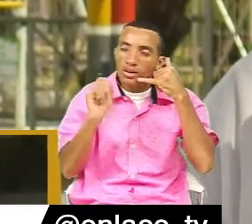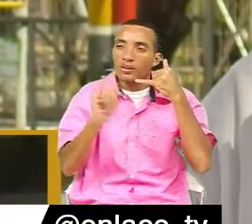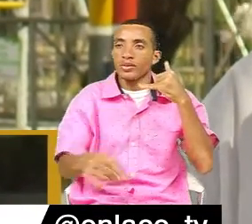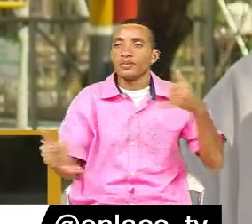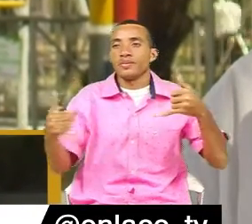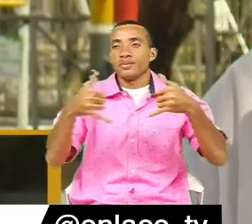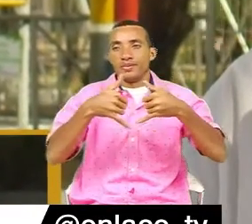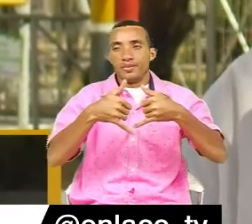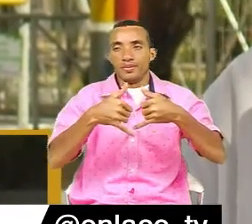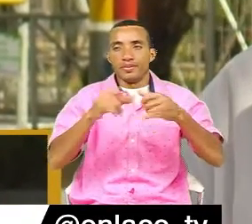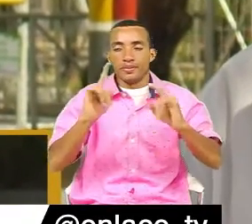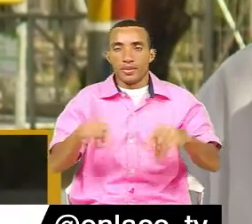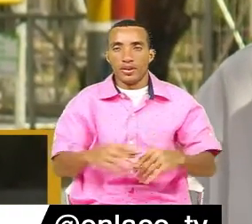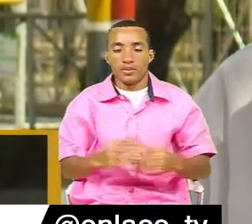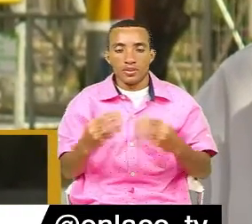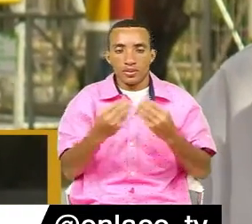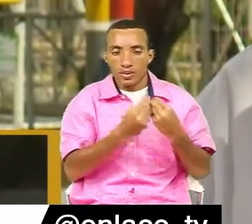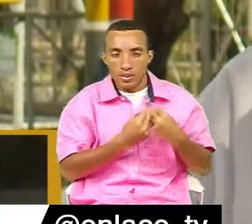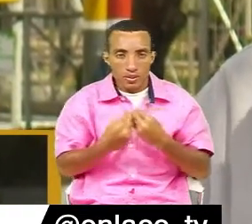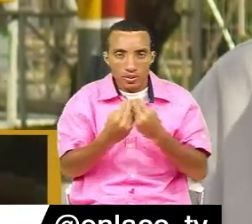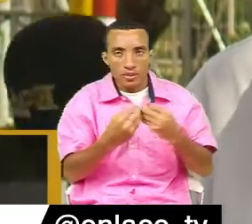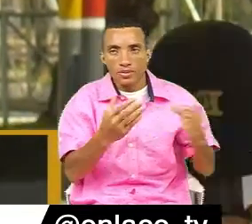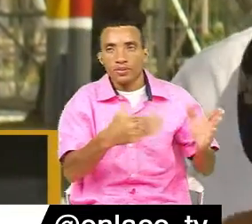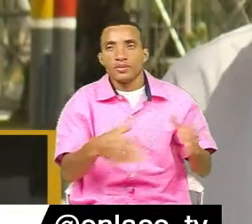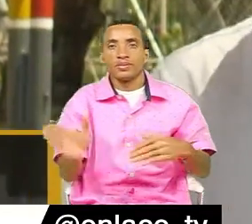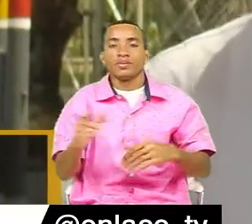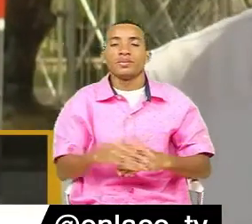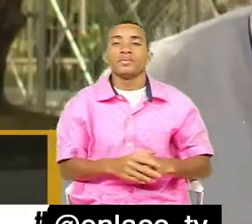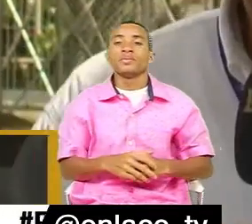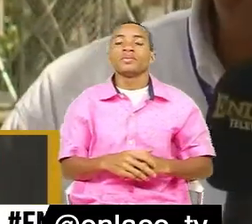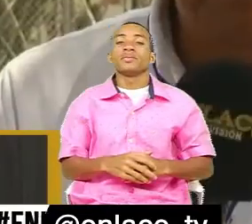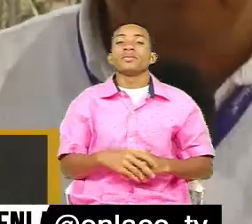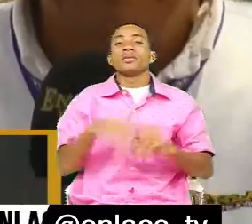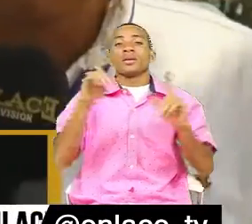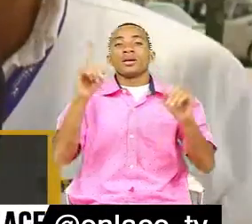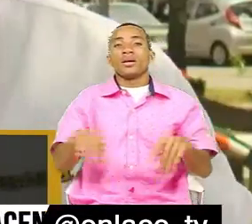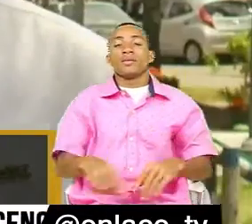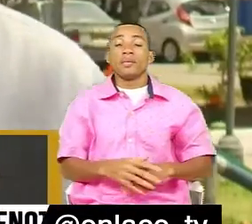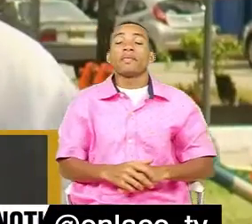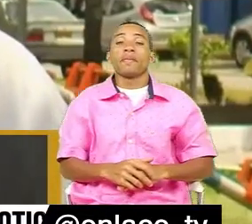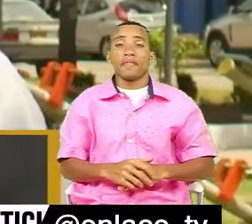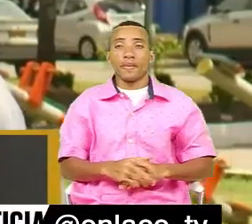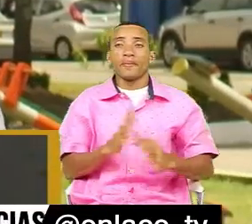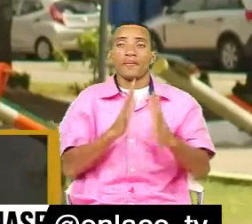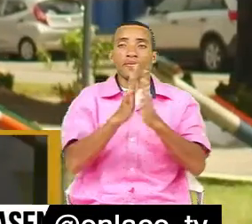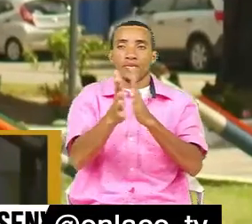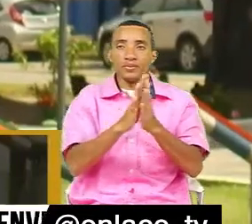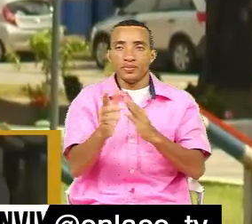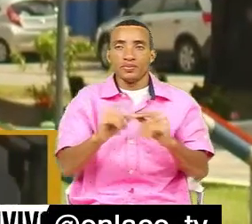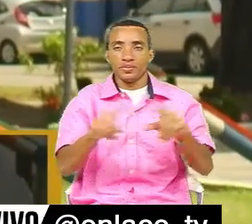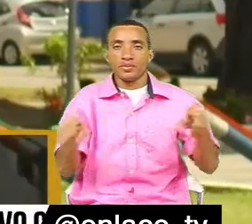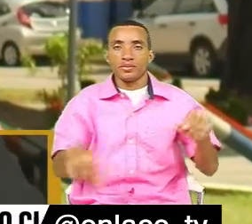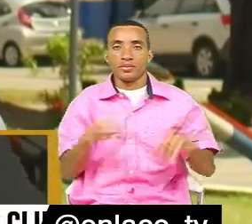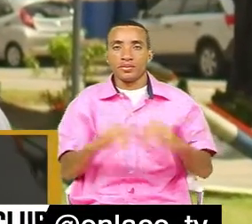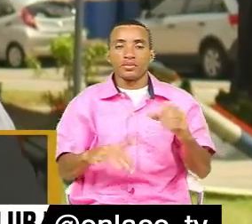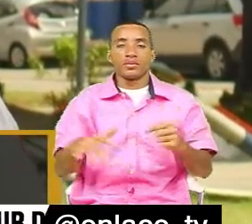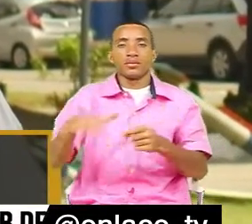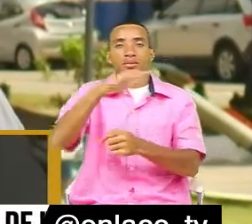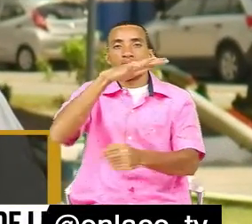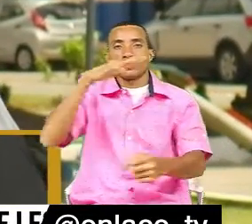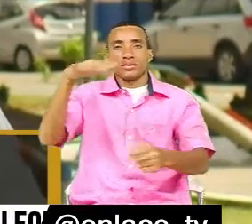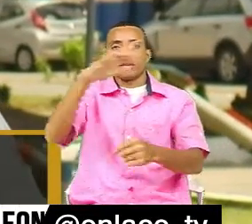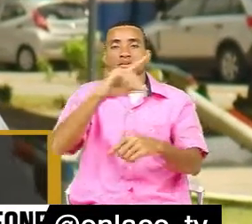operador del Consejo Municipal de Gestión de Riesgo para este asunto. Gracias, secretario. Esa pues la información que entrega la Secretaría de Medio Ambiente en cuanto a